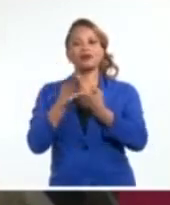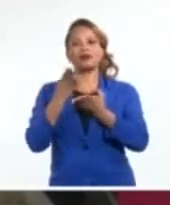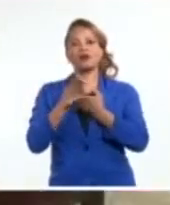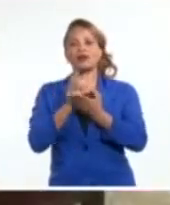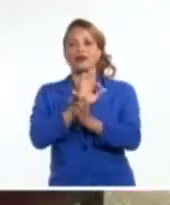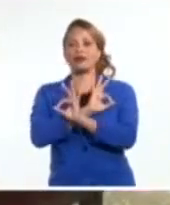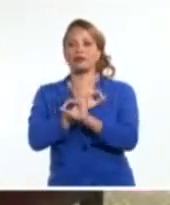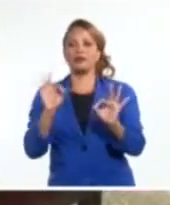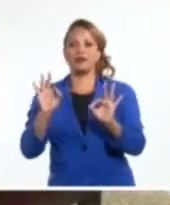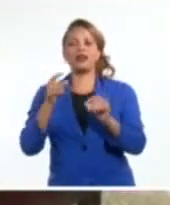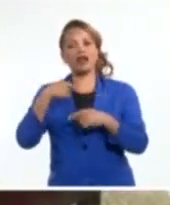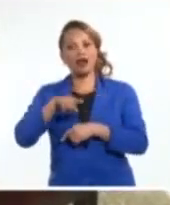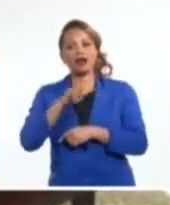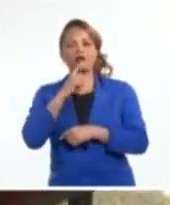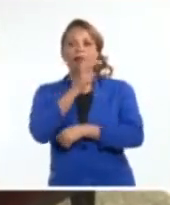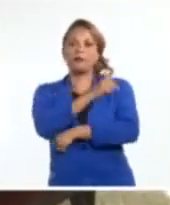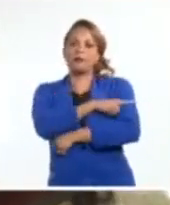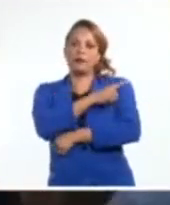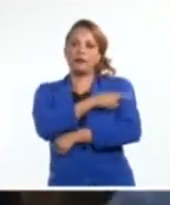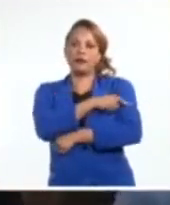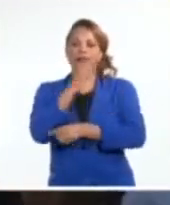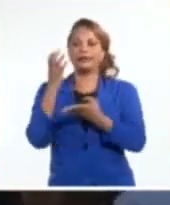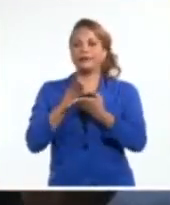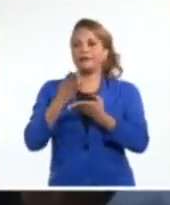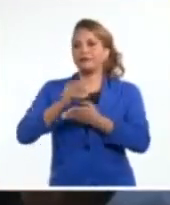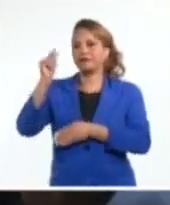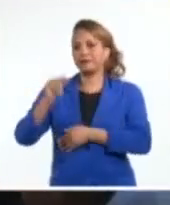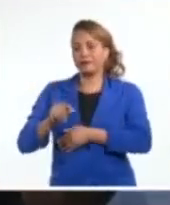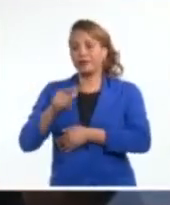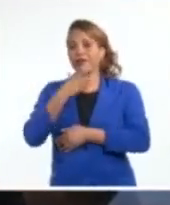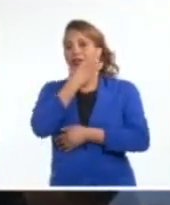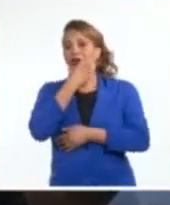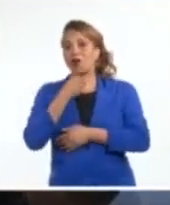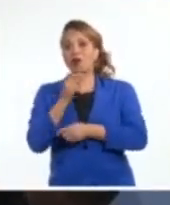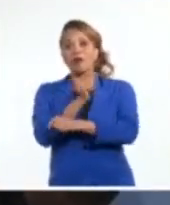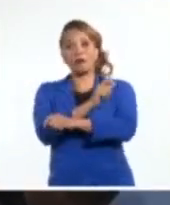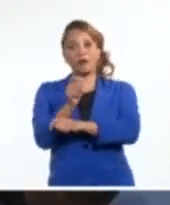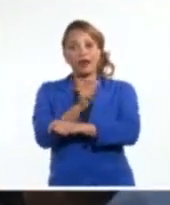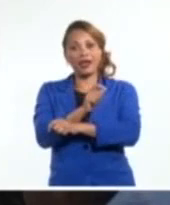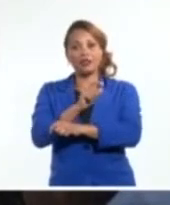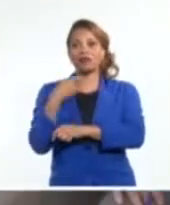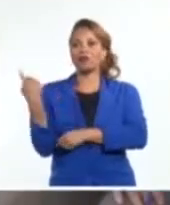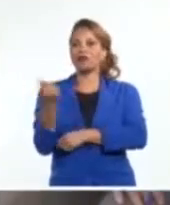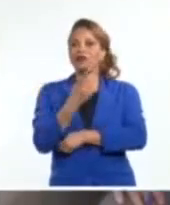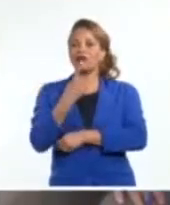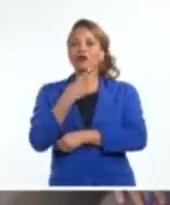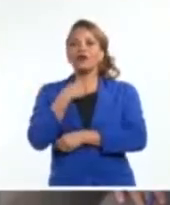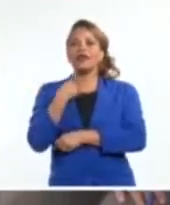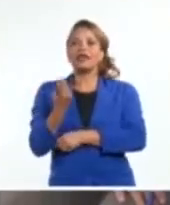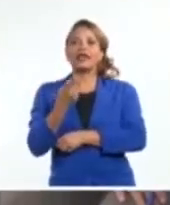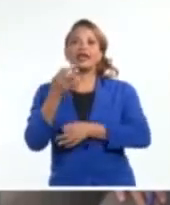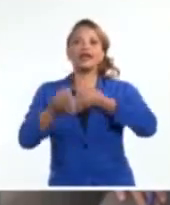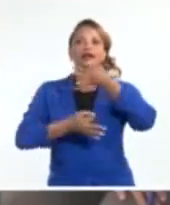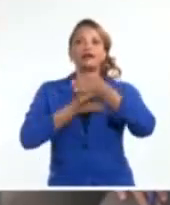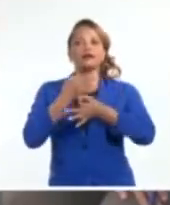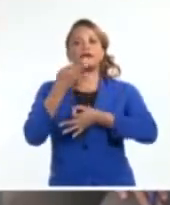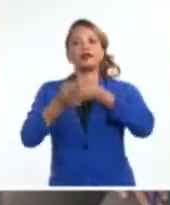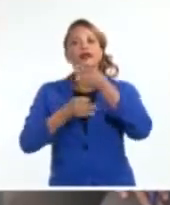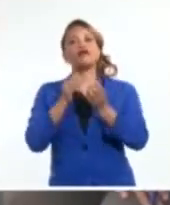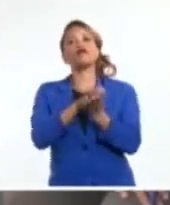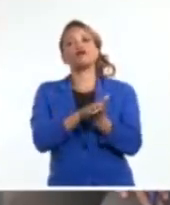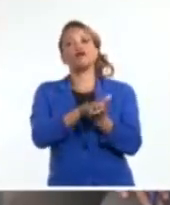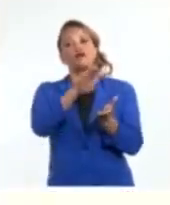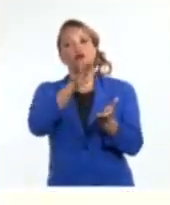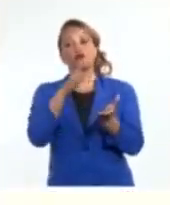especial. Estudiantes y la nueva generación de maestros alzaron sus voces para manifestar su